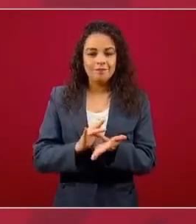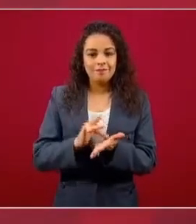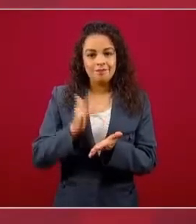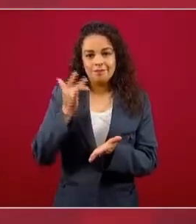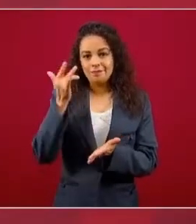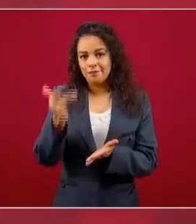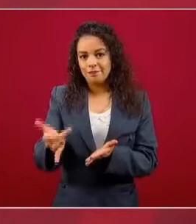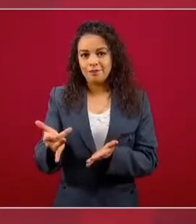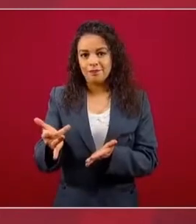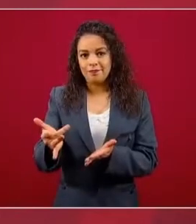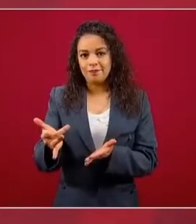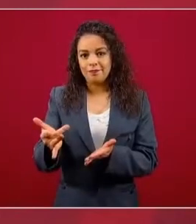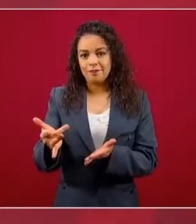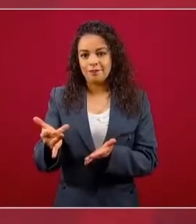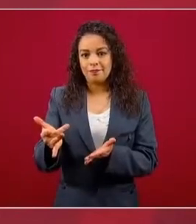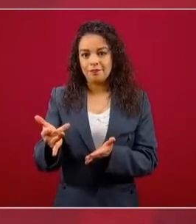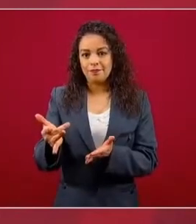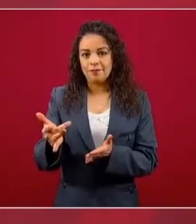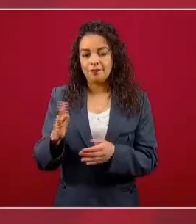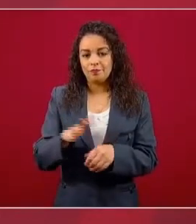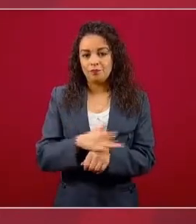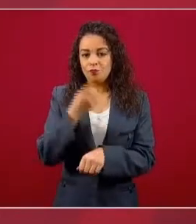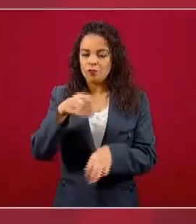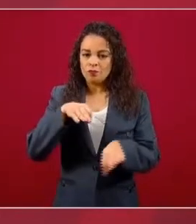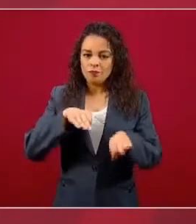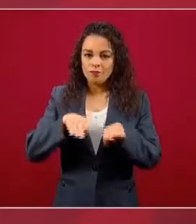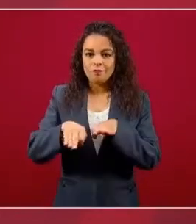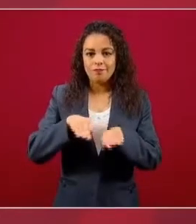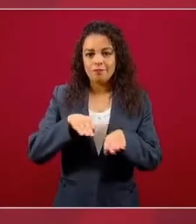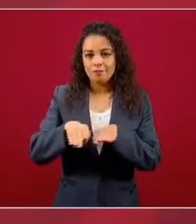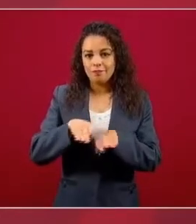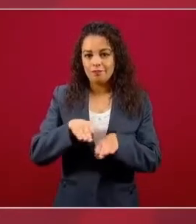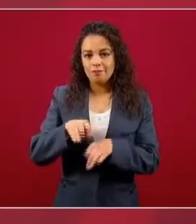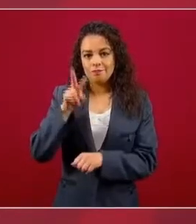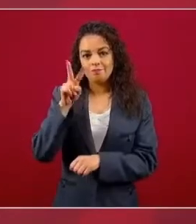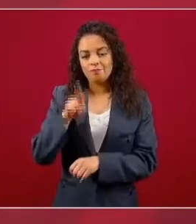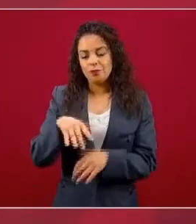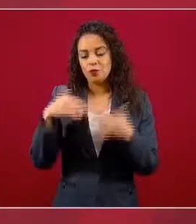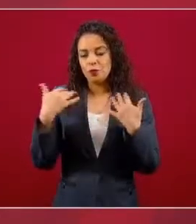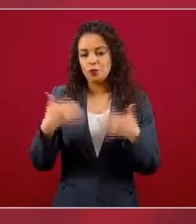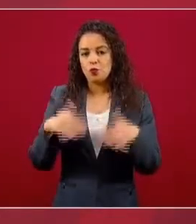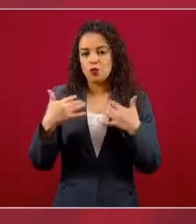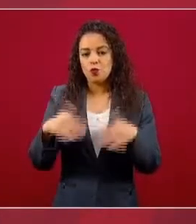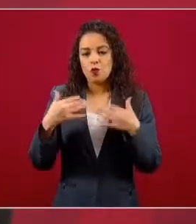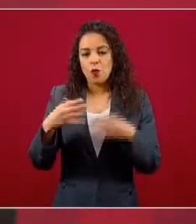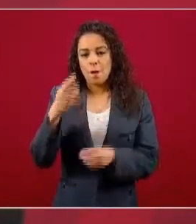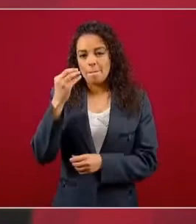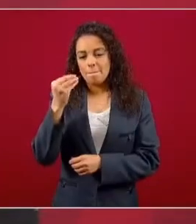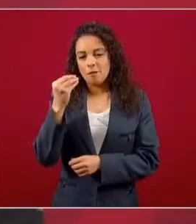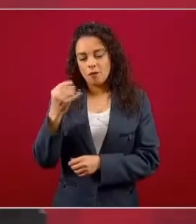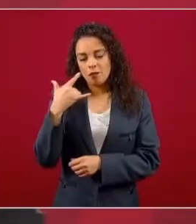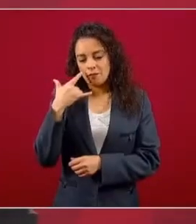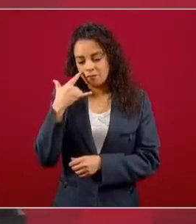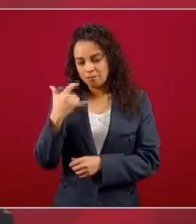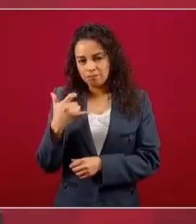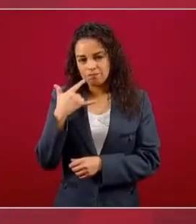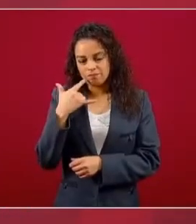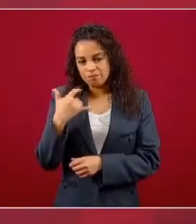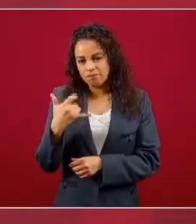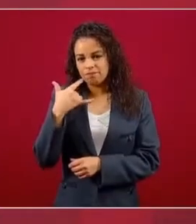por todo lo que hacen por la gran labor qué